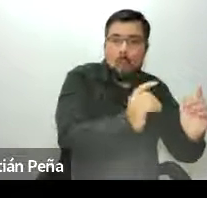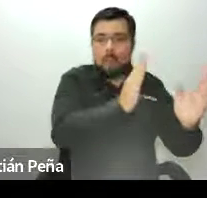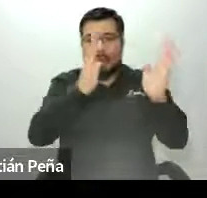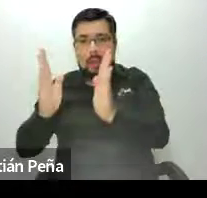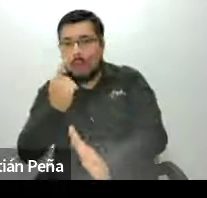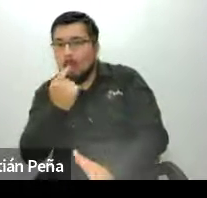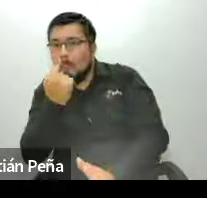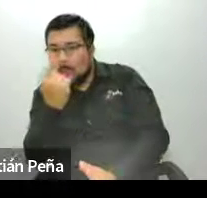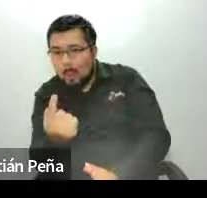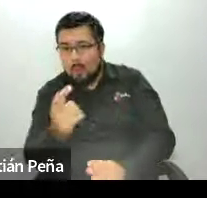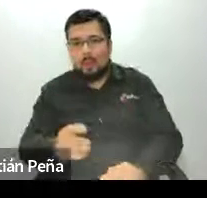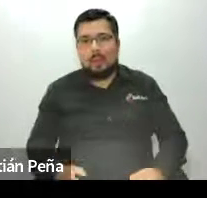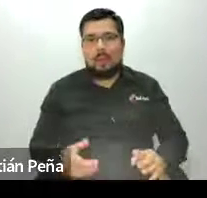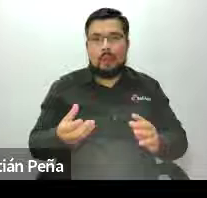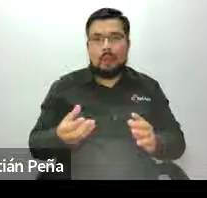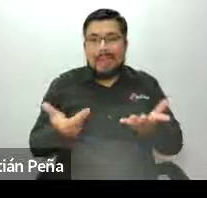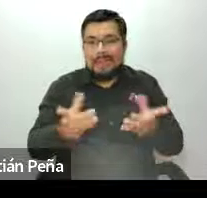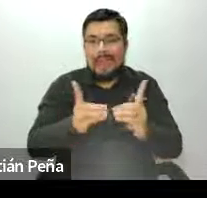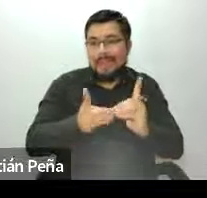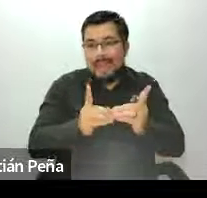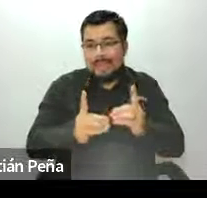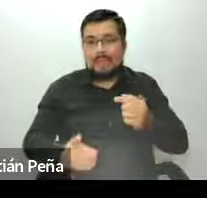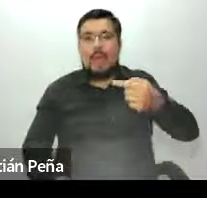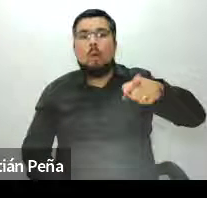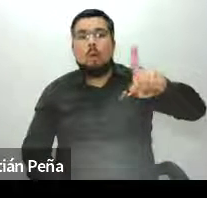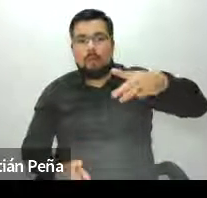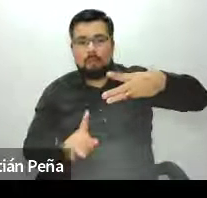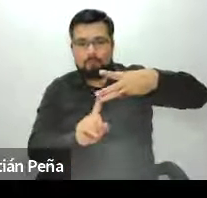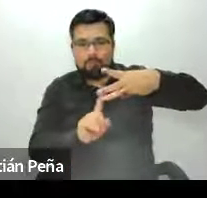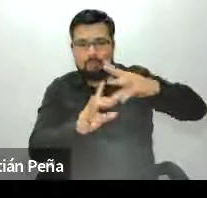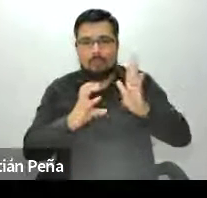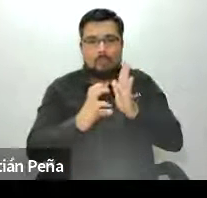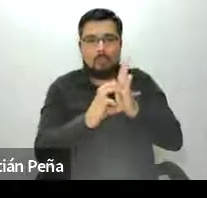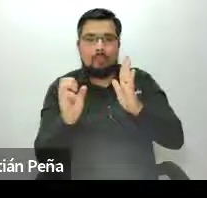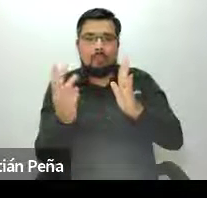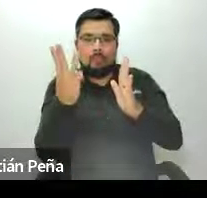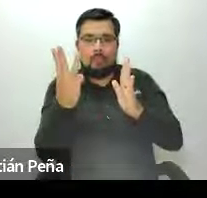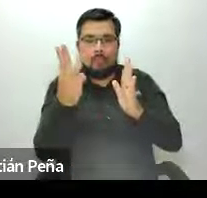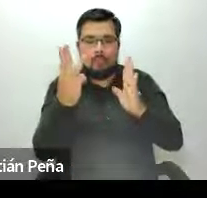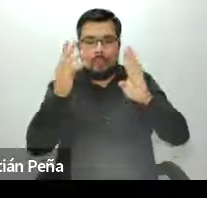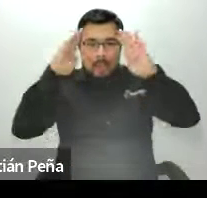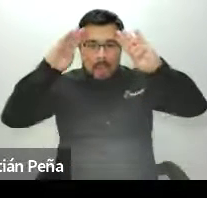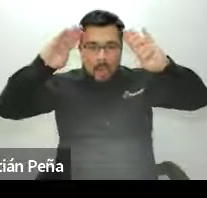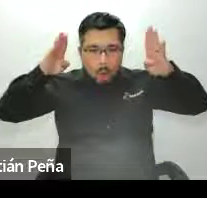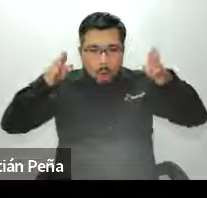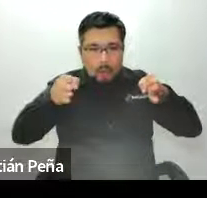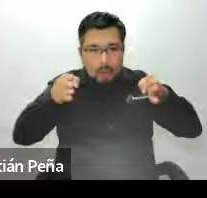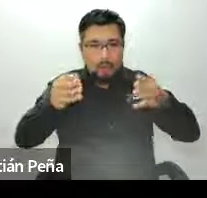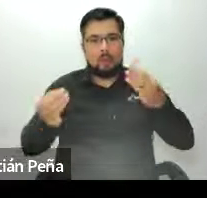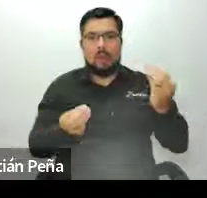las orientaciones, de cómo vamos a implementar. Y estas orientaciones están más bien puntualizadas